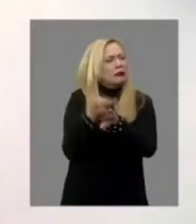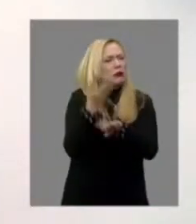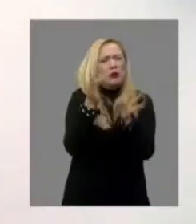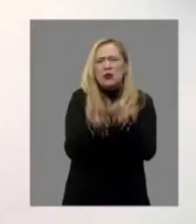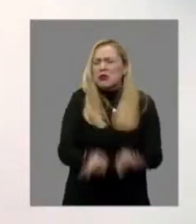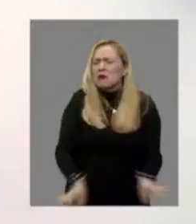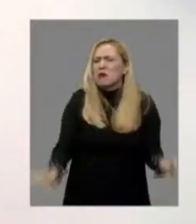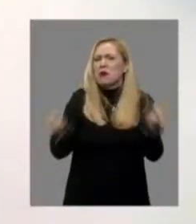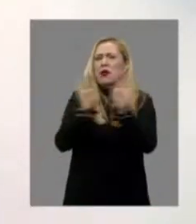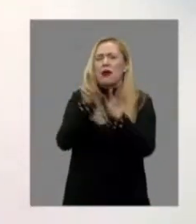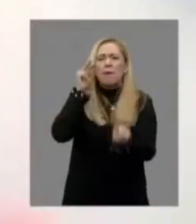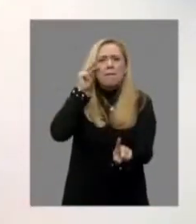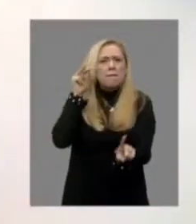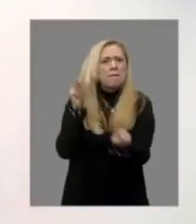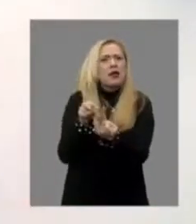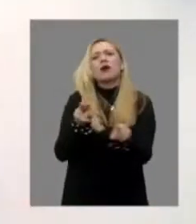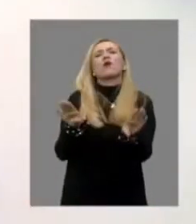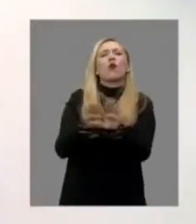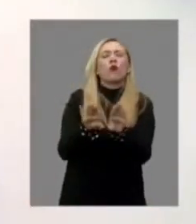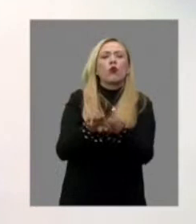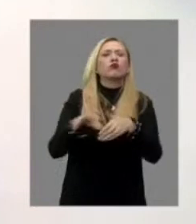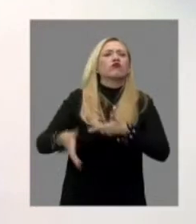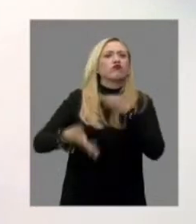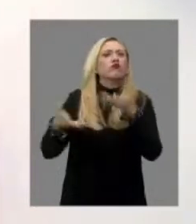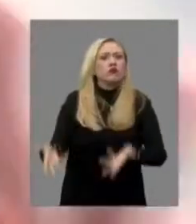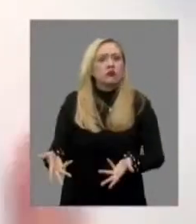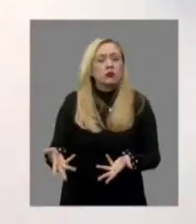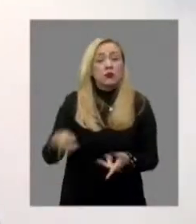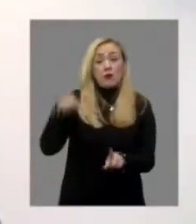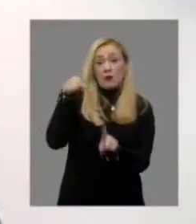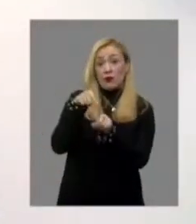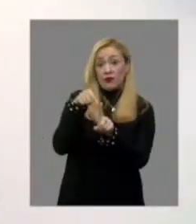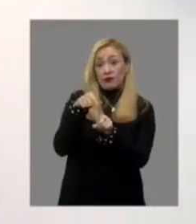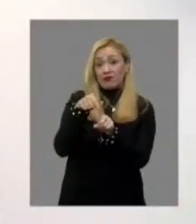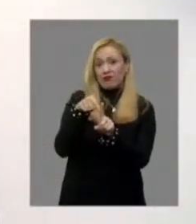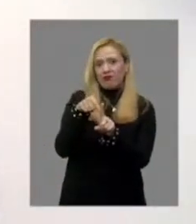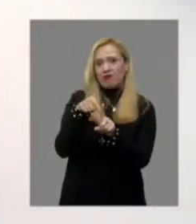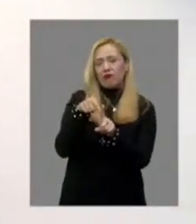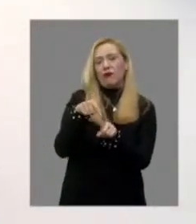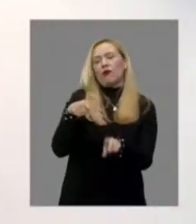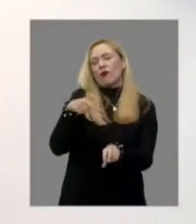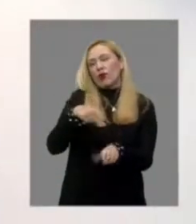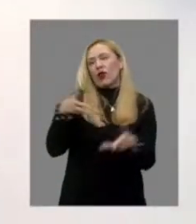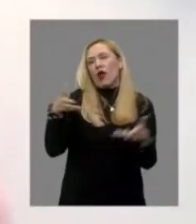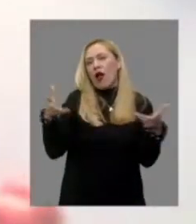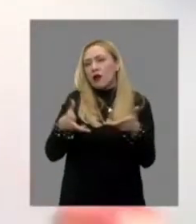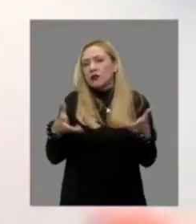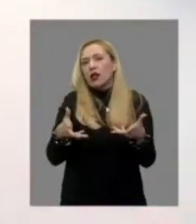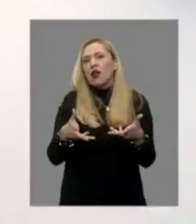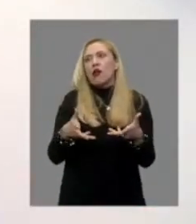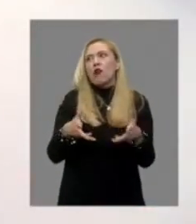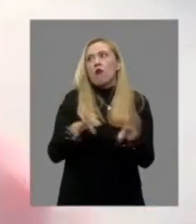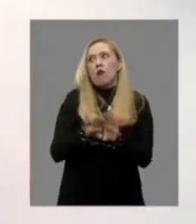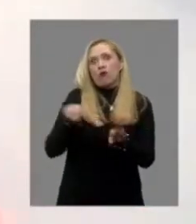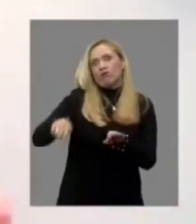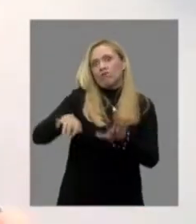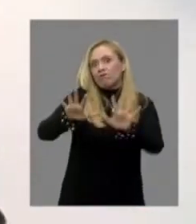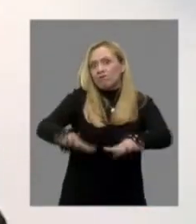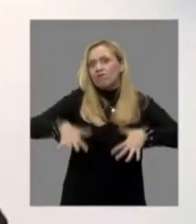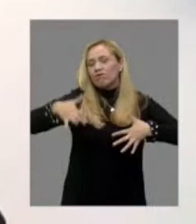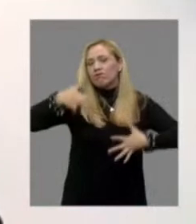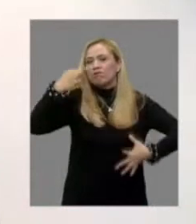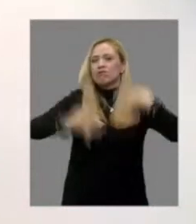importante. Este ejercicio de ponderación que en este caso en particular llevó a cabo el Pleno,